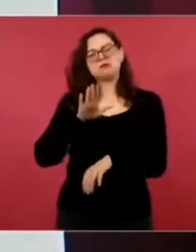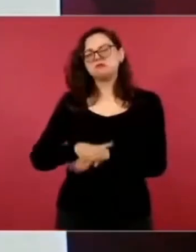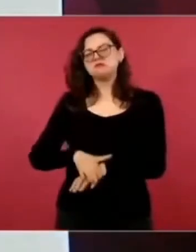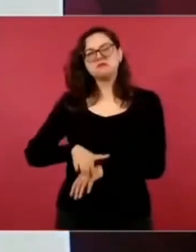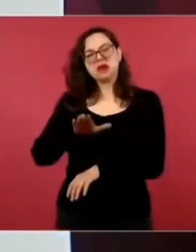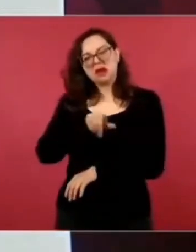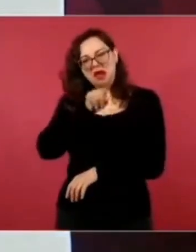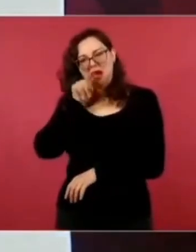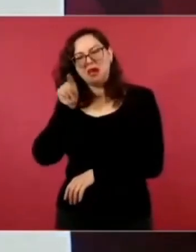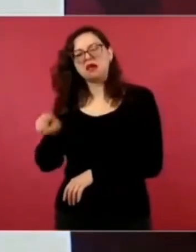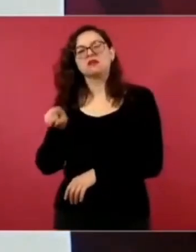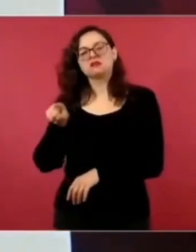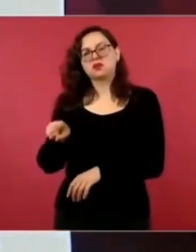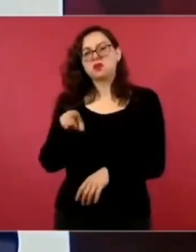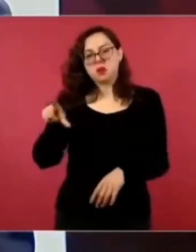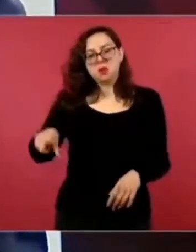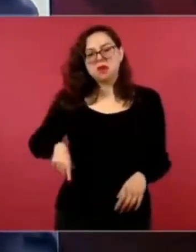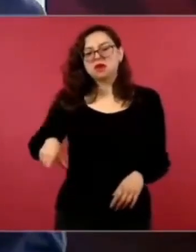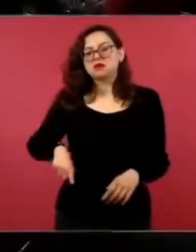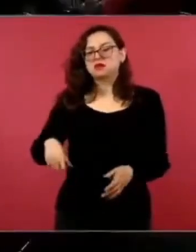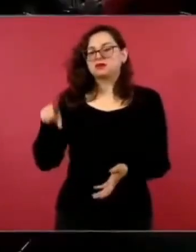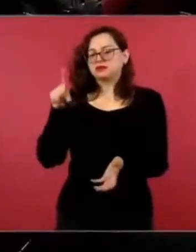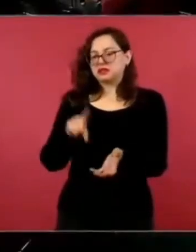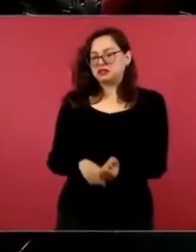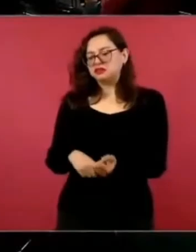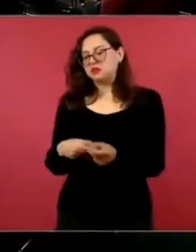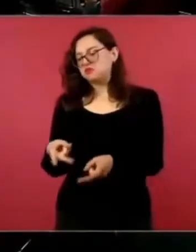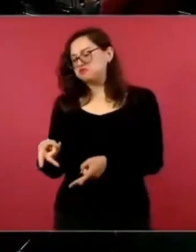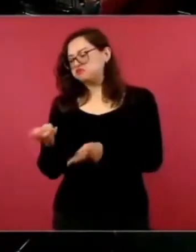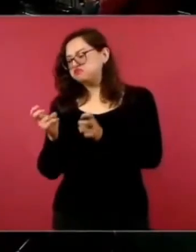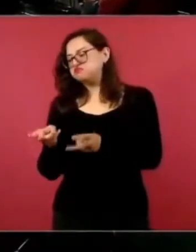el funcionario público